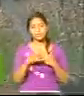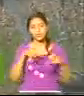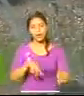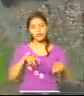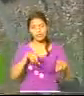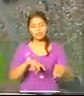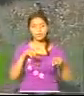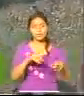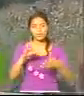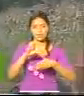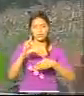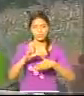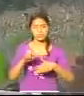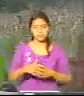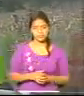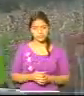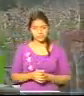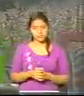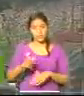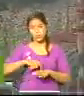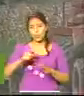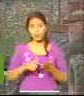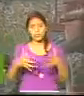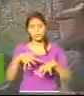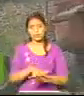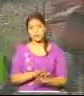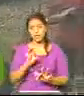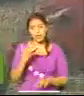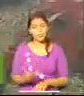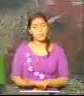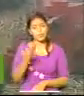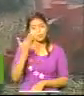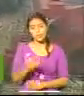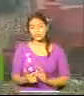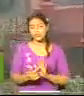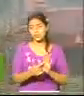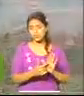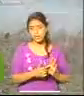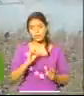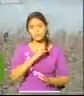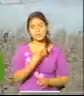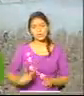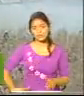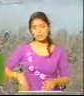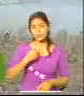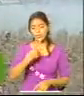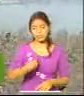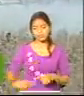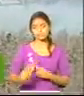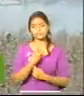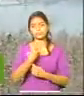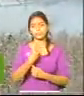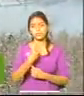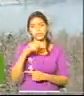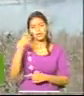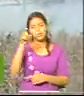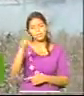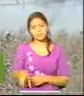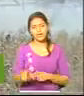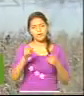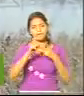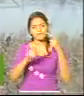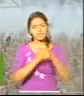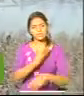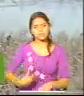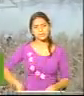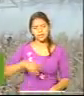agrario de Latinoamérica. La integralidad, Quiro, es muy importante mostrarla. Cuando el presidente ordenó, estaba el compañero, el